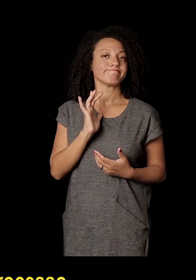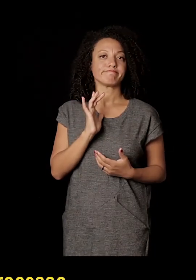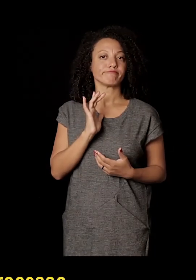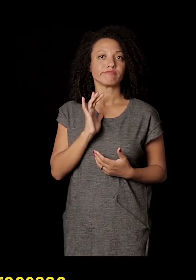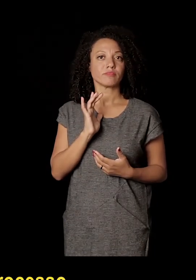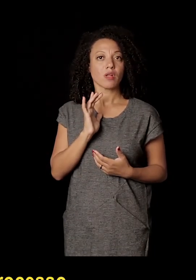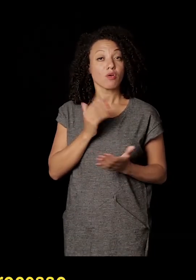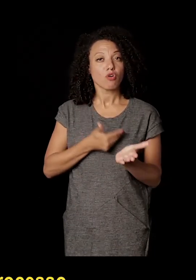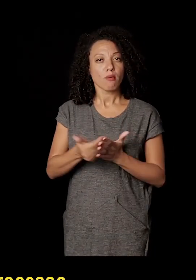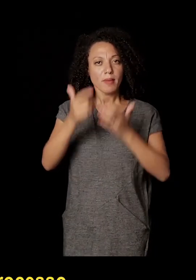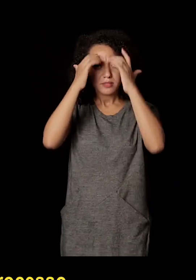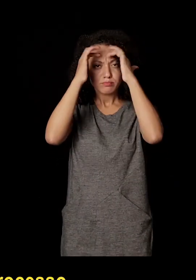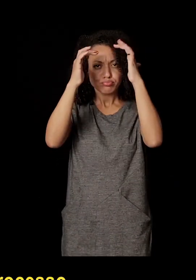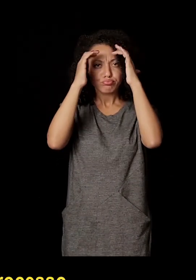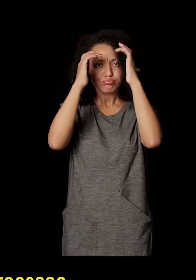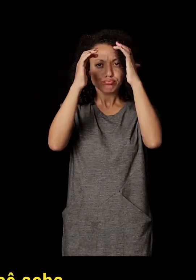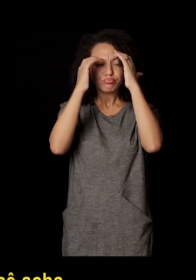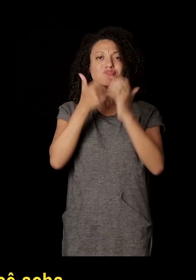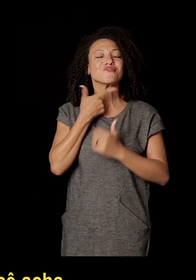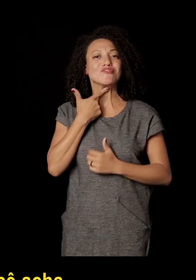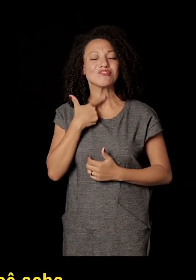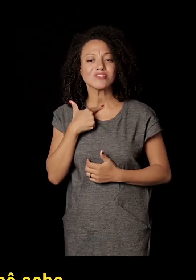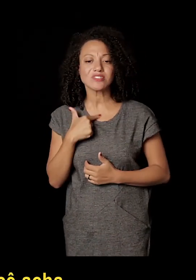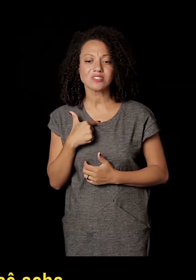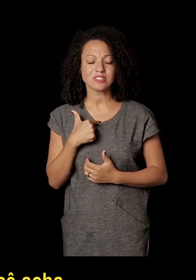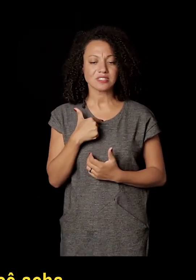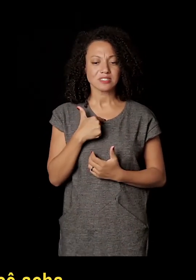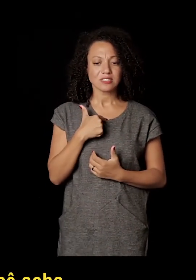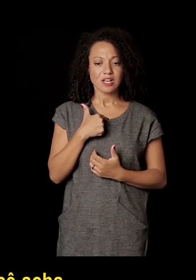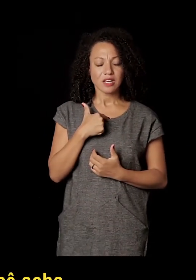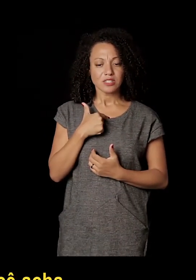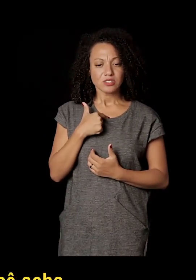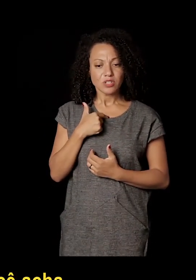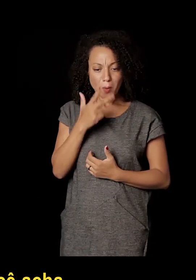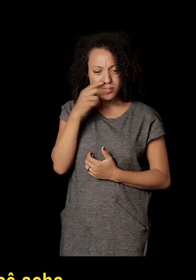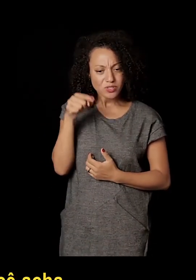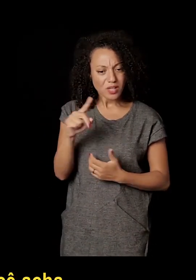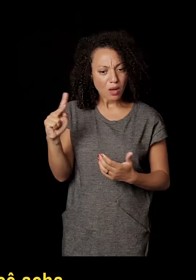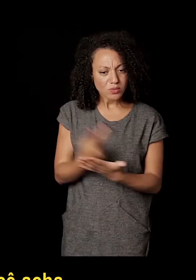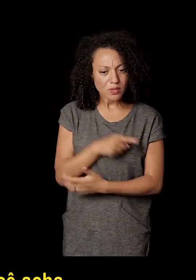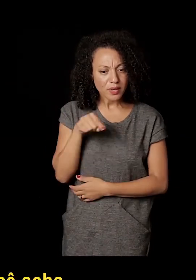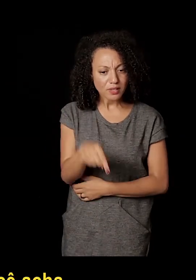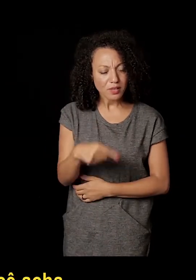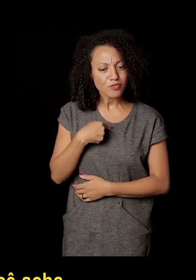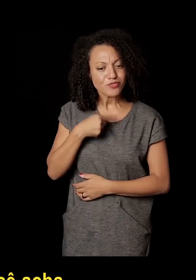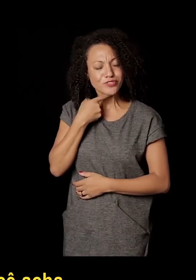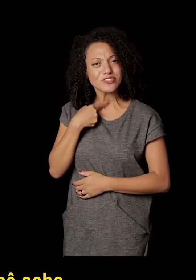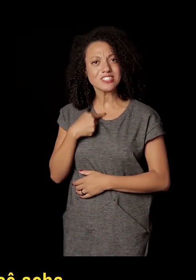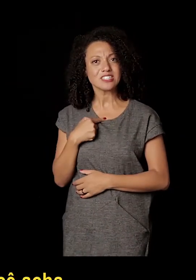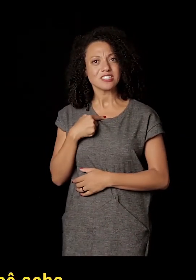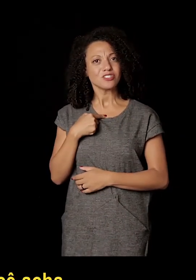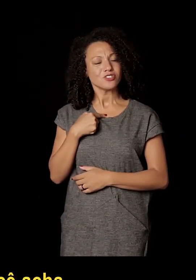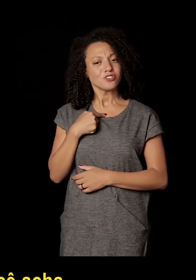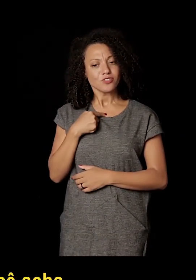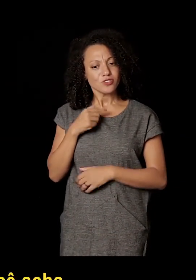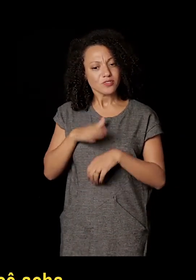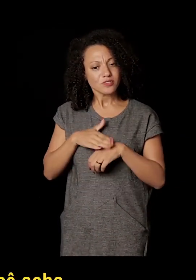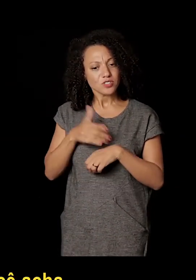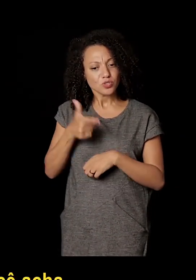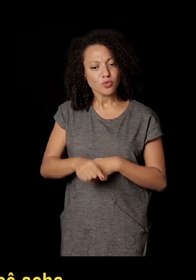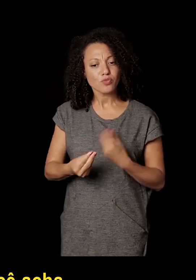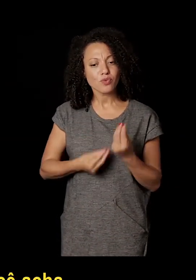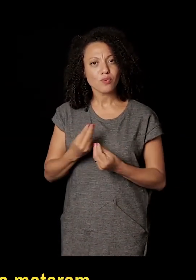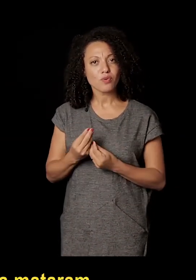No sé, empieza como un proceso en tu cabeza a querer reconstruir lo que tú crees que pasó ahí y de la manera